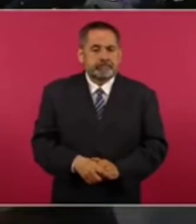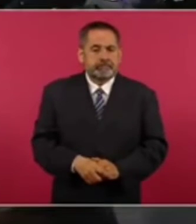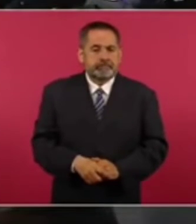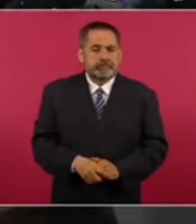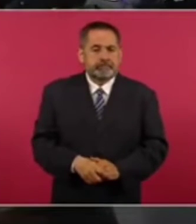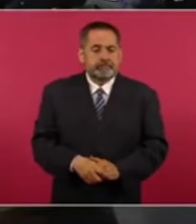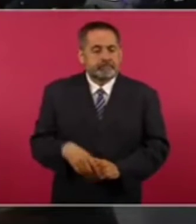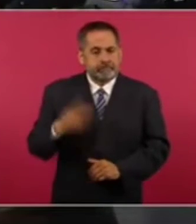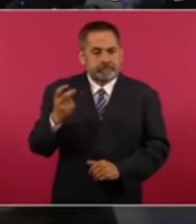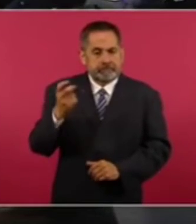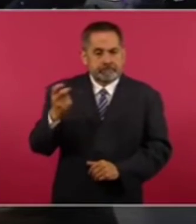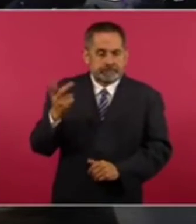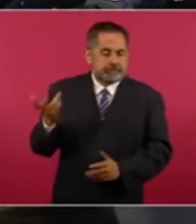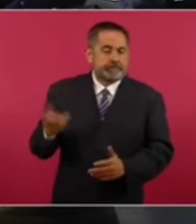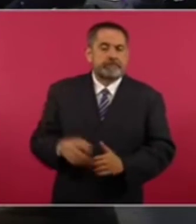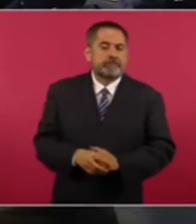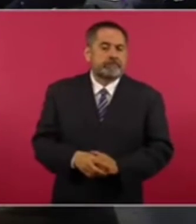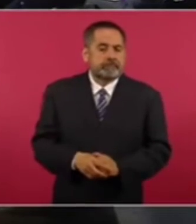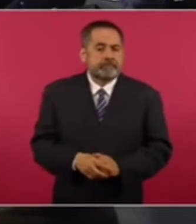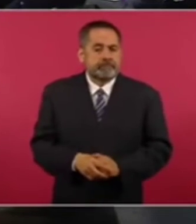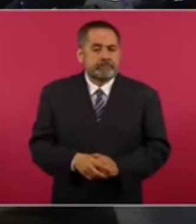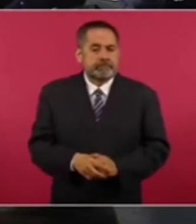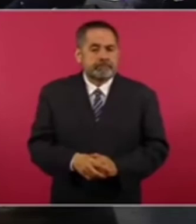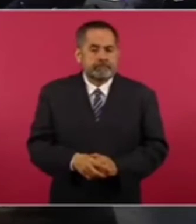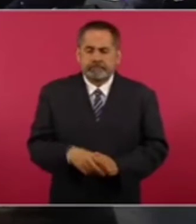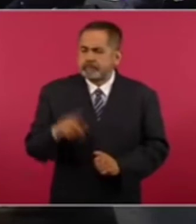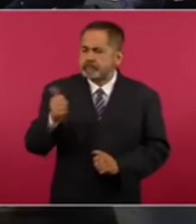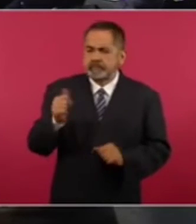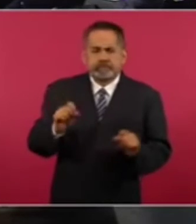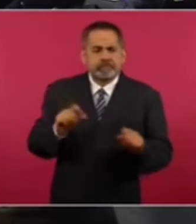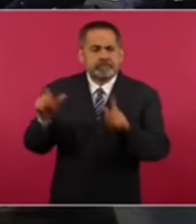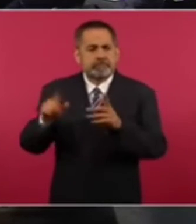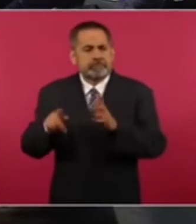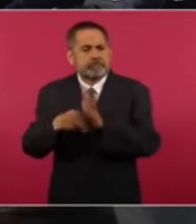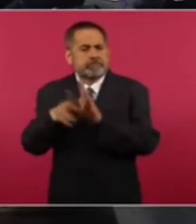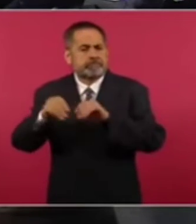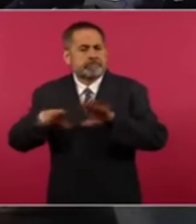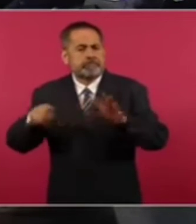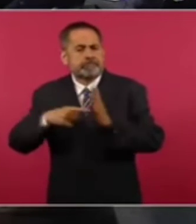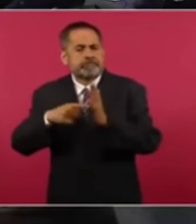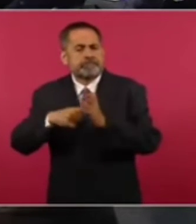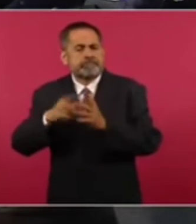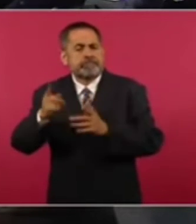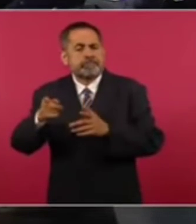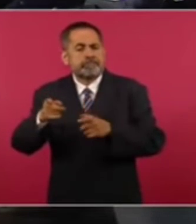Esto es. Y ¿no tienes el artículo de